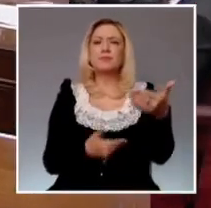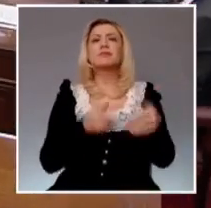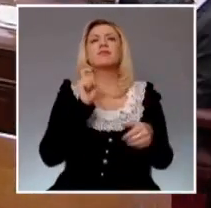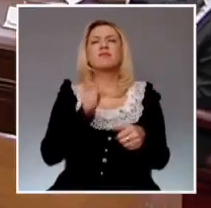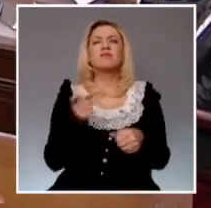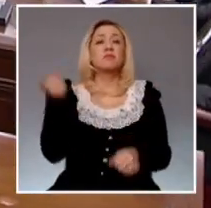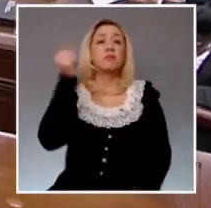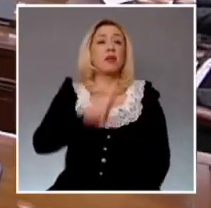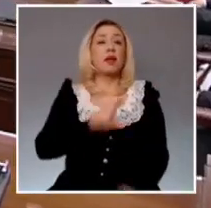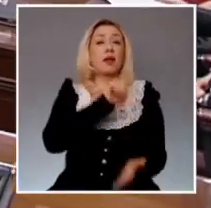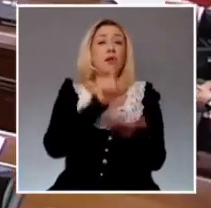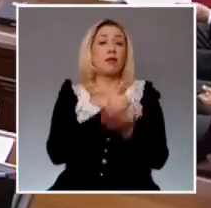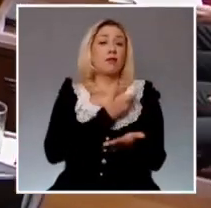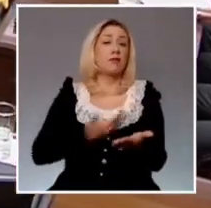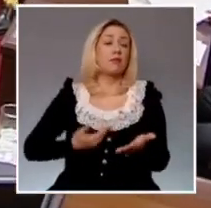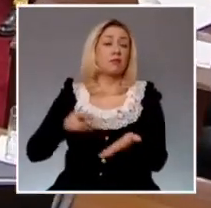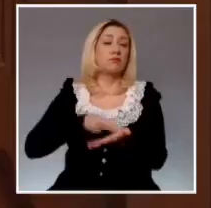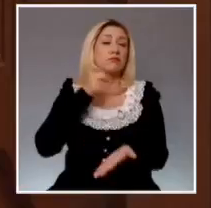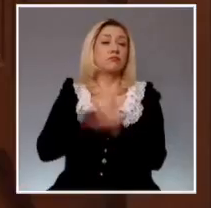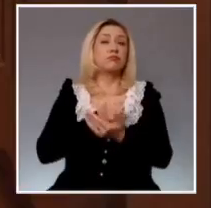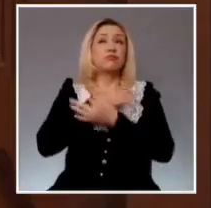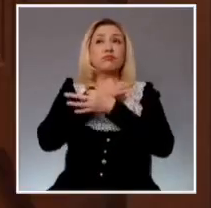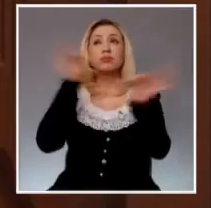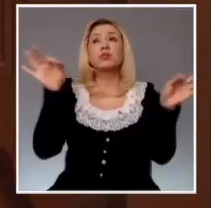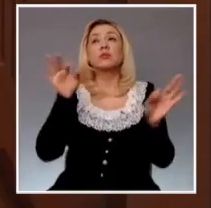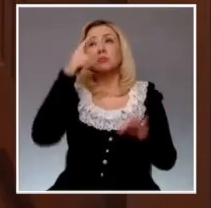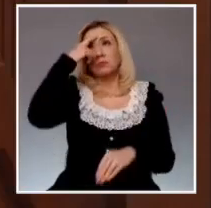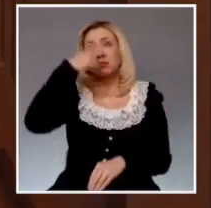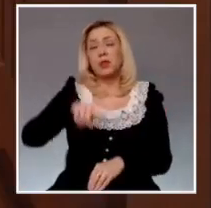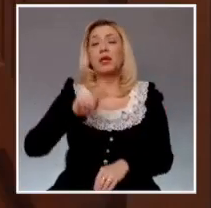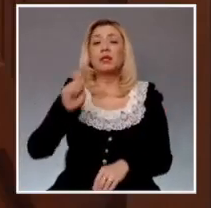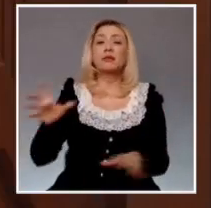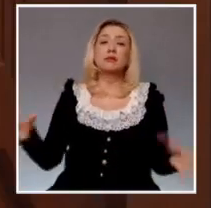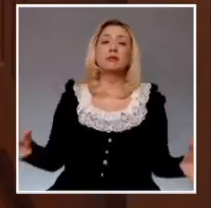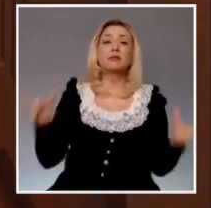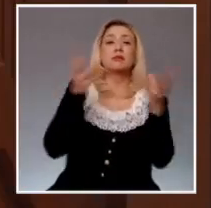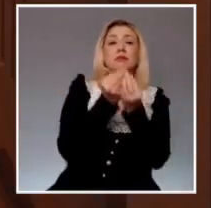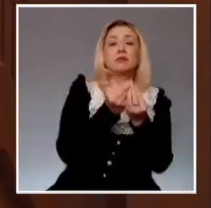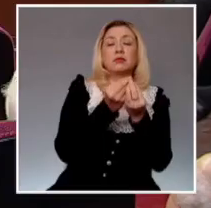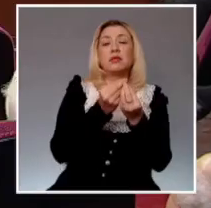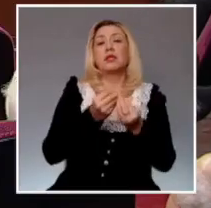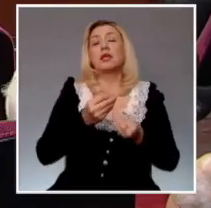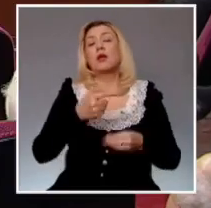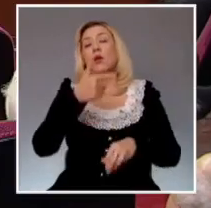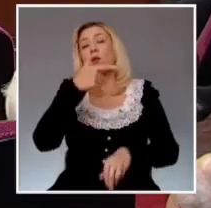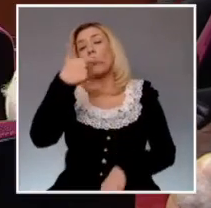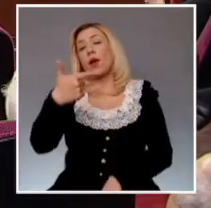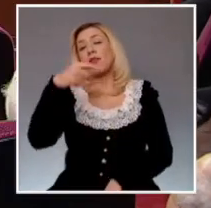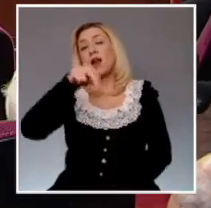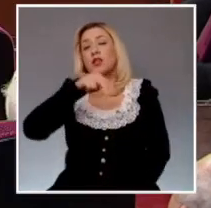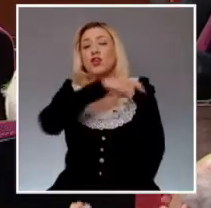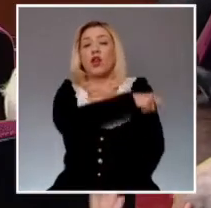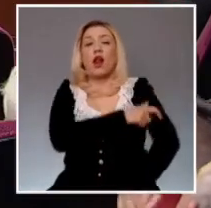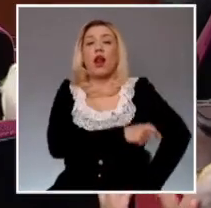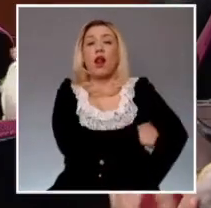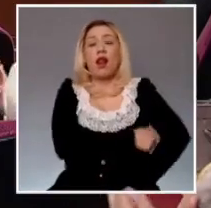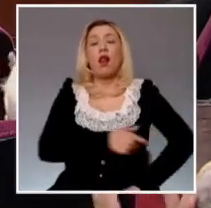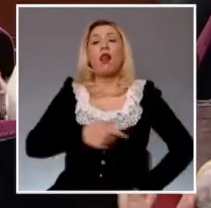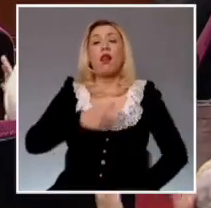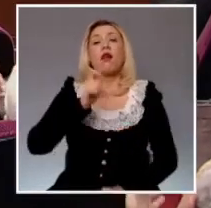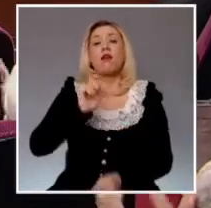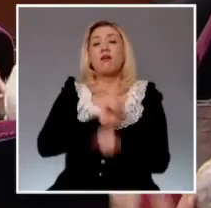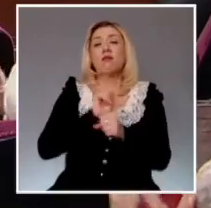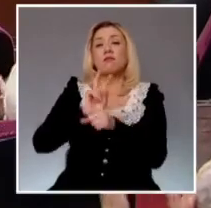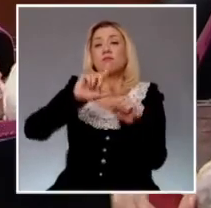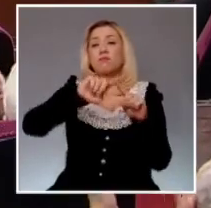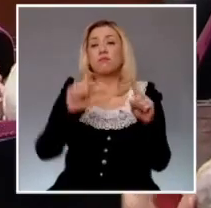el traslado del control operativo y administrativo de la Guardia Nacional a la Sedena. Entre los datos, destacó que este año